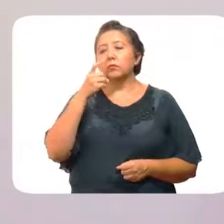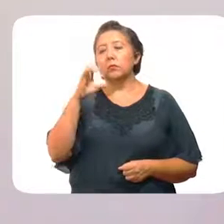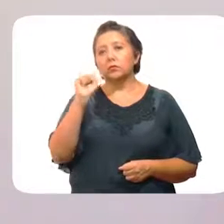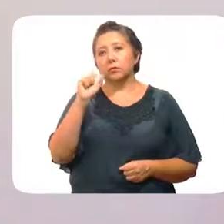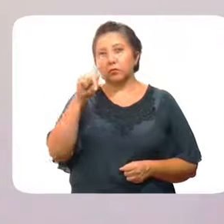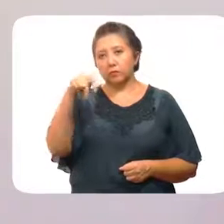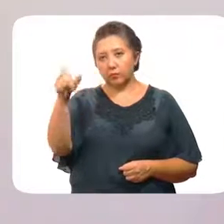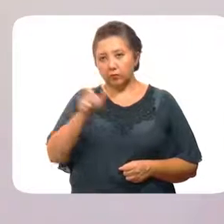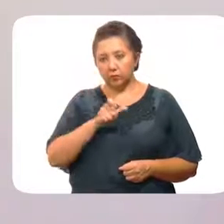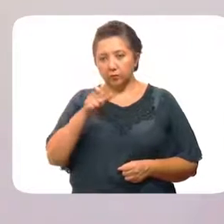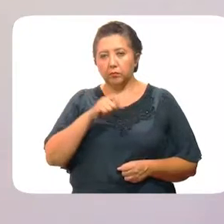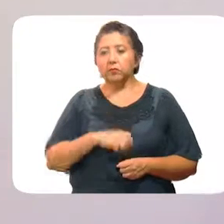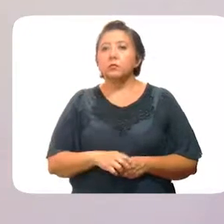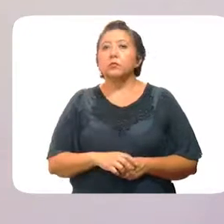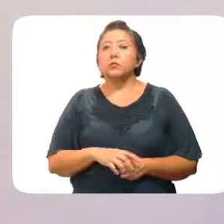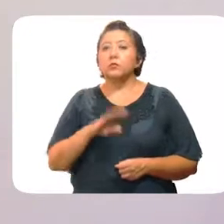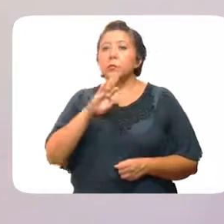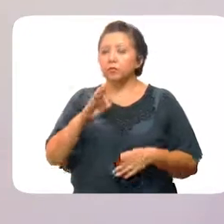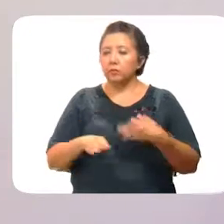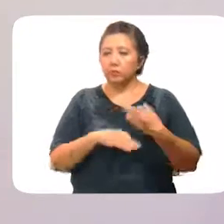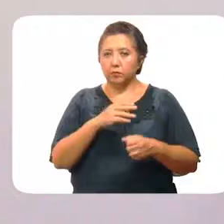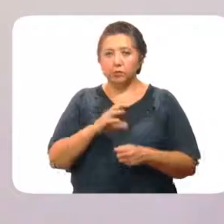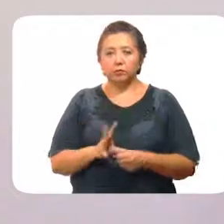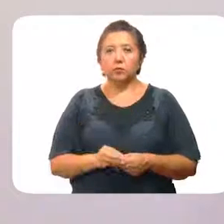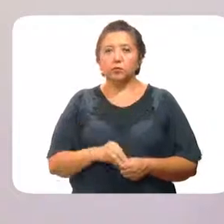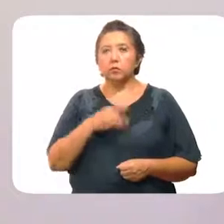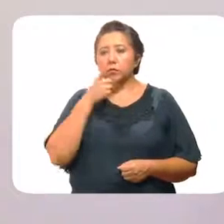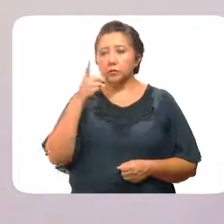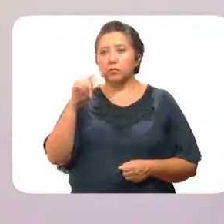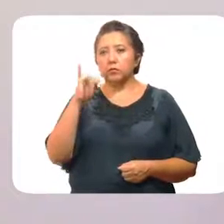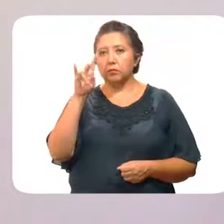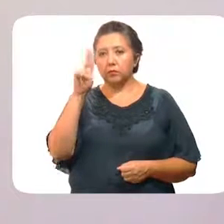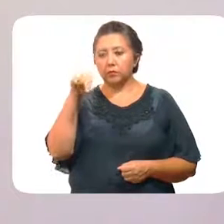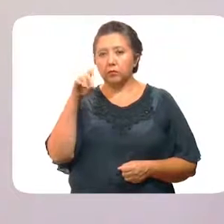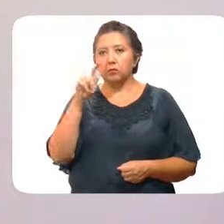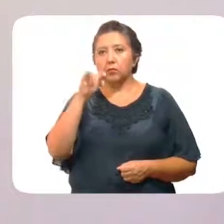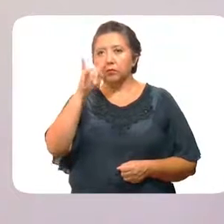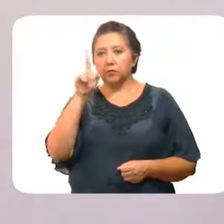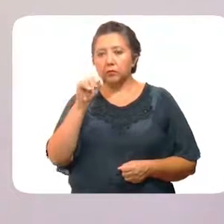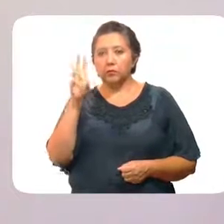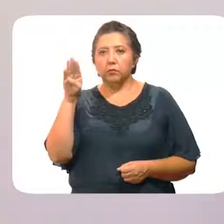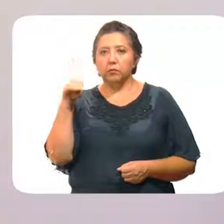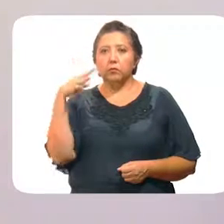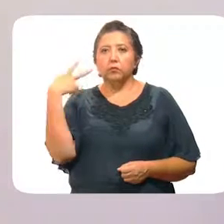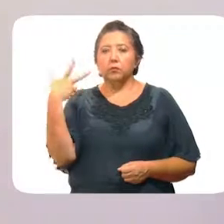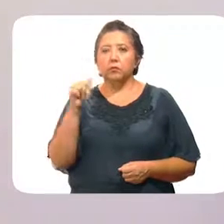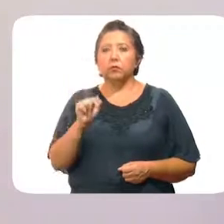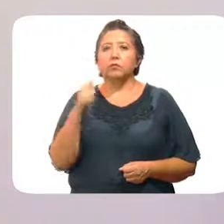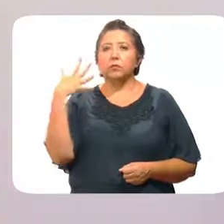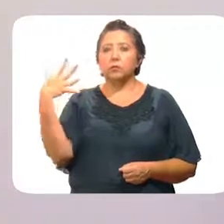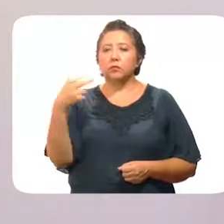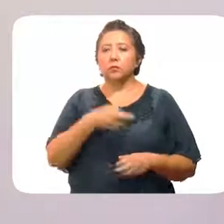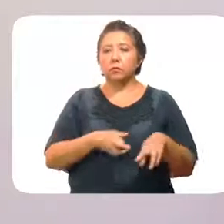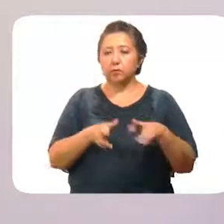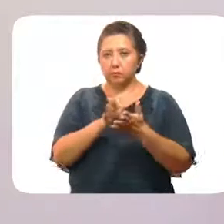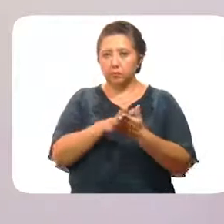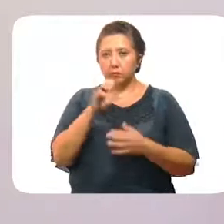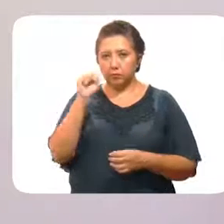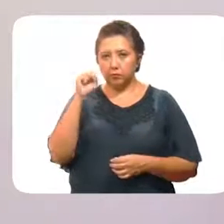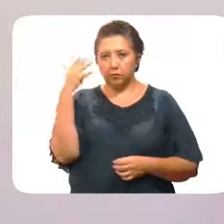Tecash 100%, Tinum 97.7%, Tizimín 98.5% y Río